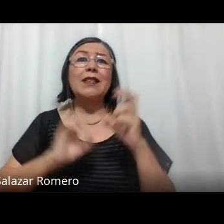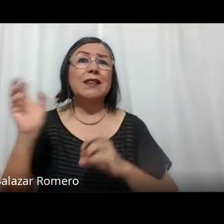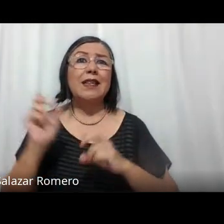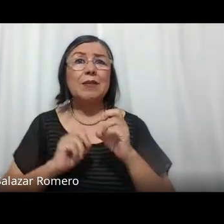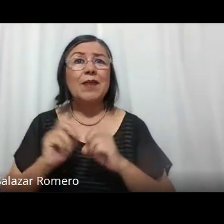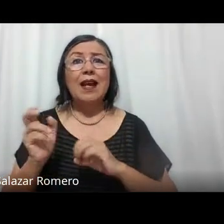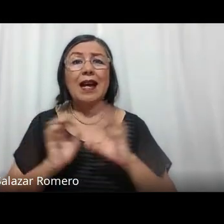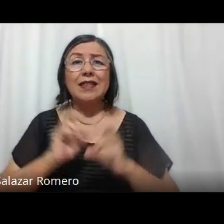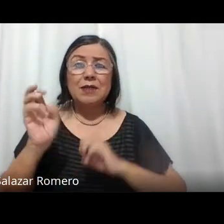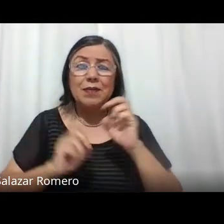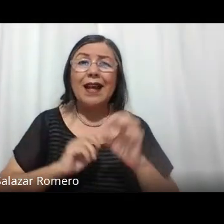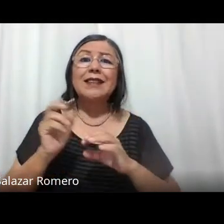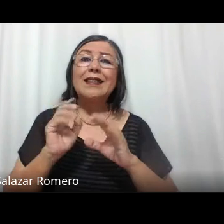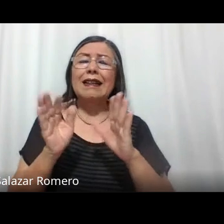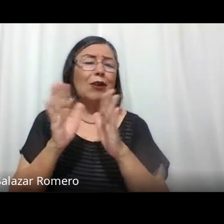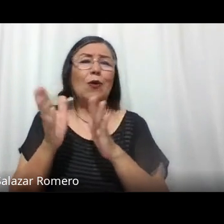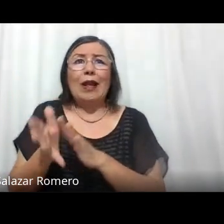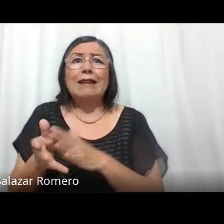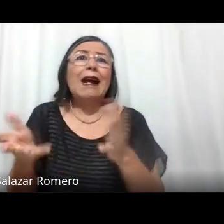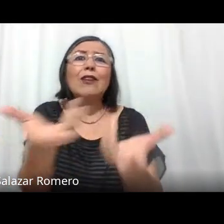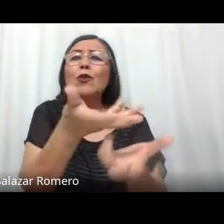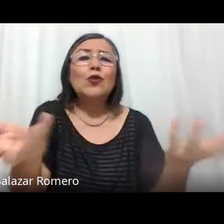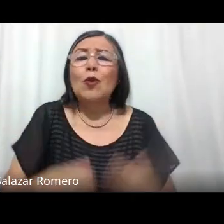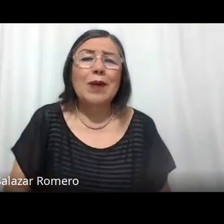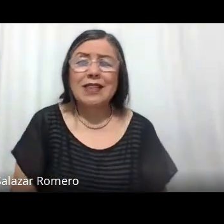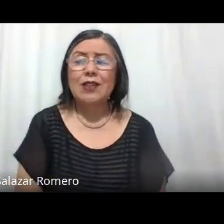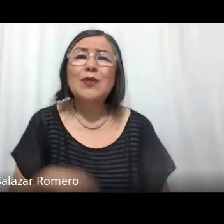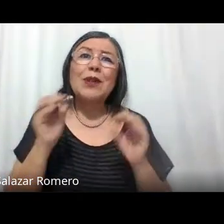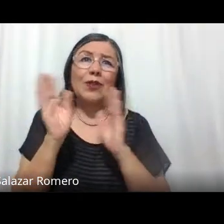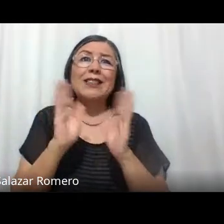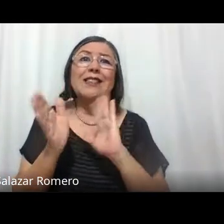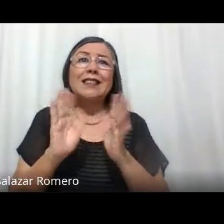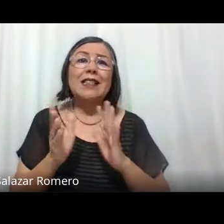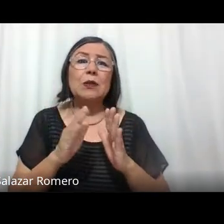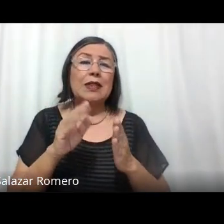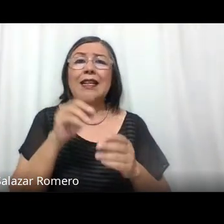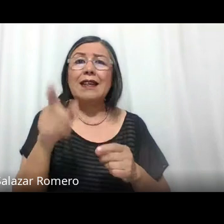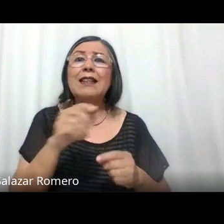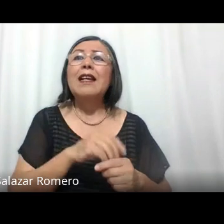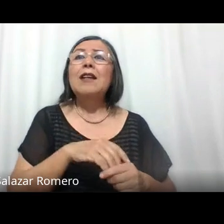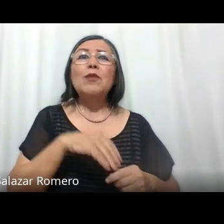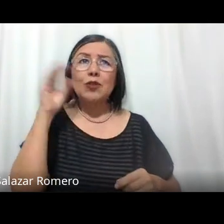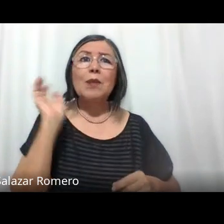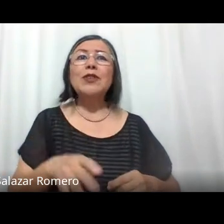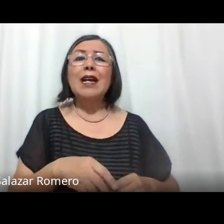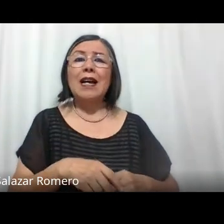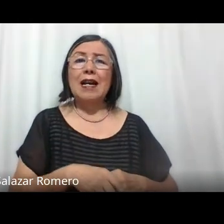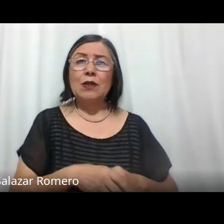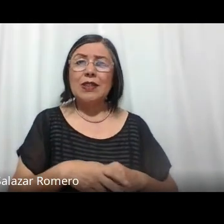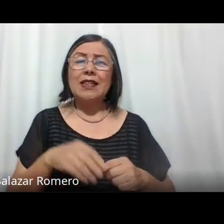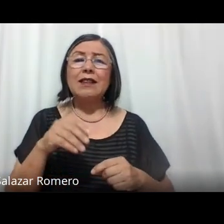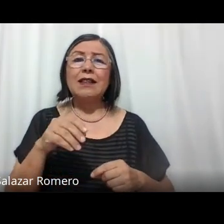poder hacer mi práctica, o en la tarde, o con sus compañeros, pero que sí que sea rutina, que digan, pues nos vamos